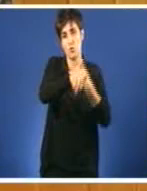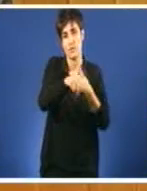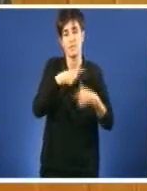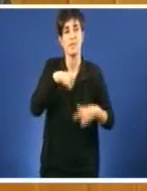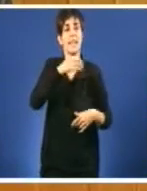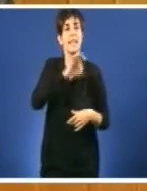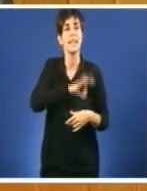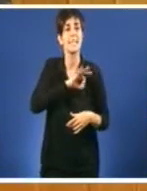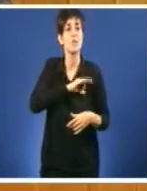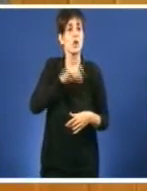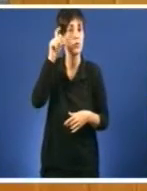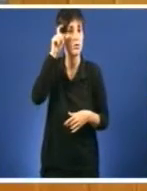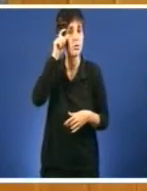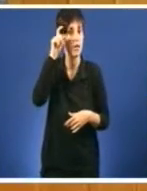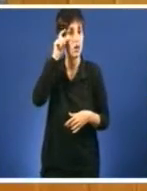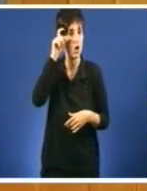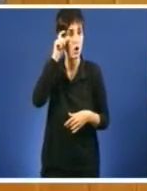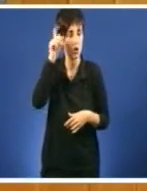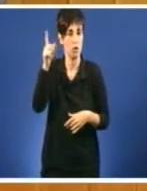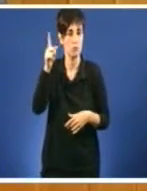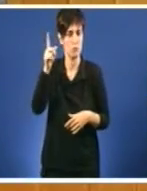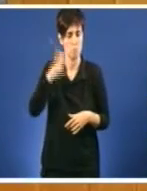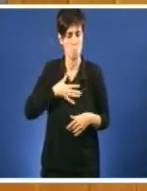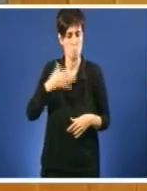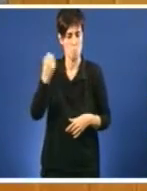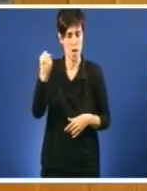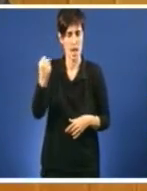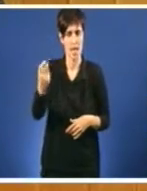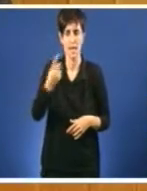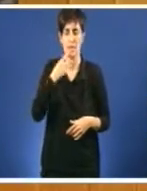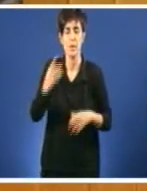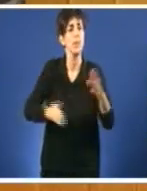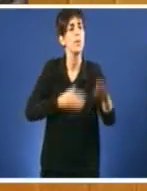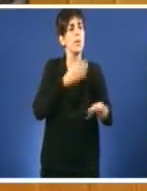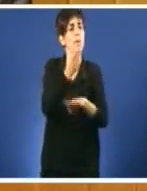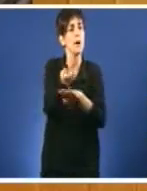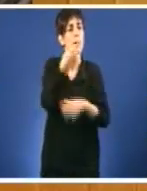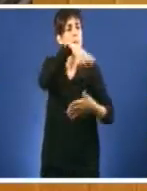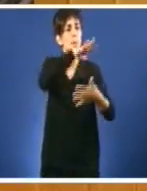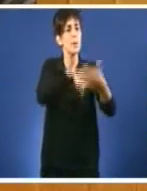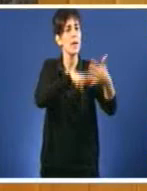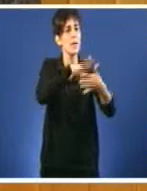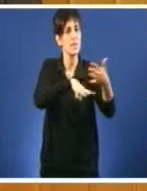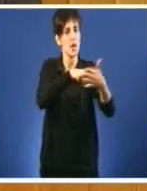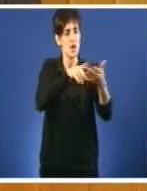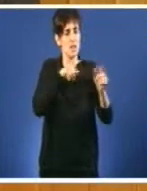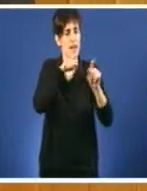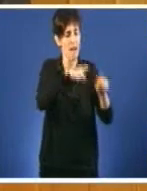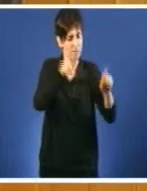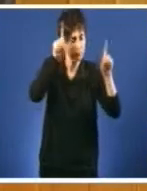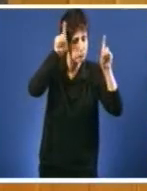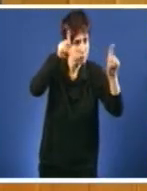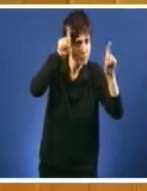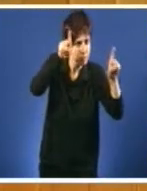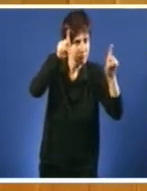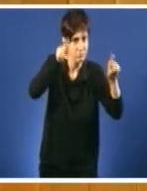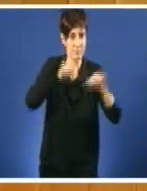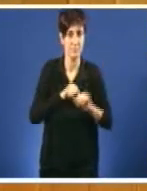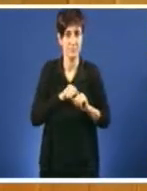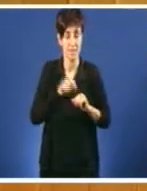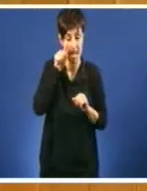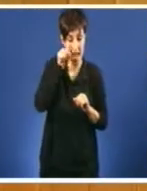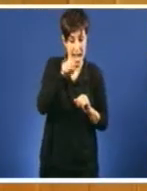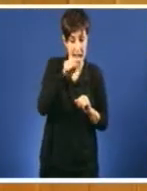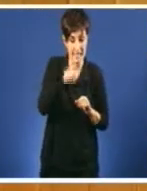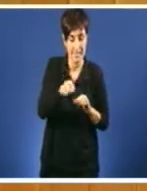Feijóo tivo a ousadía de acudir a Barcelona a intentar impartir cátedra. En Barcelona,